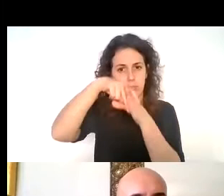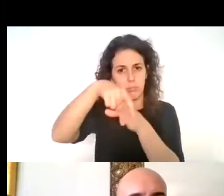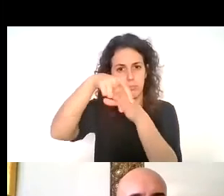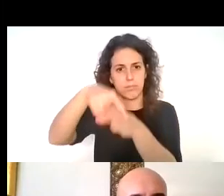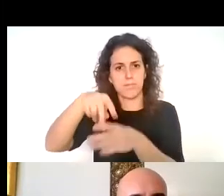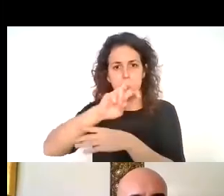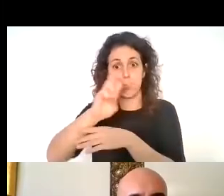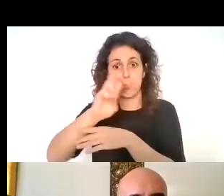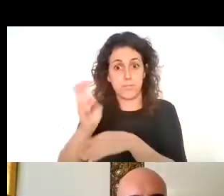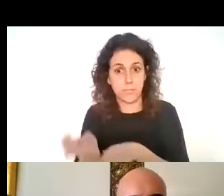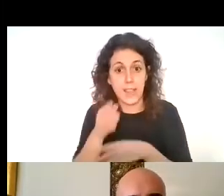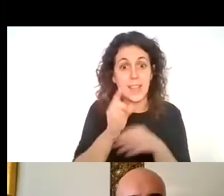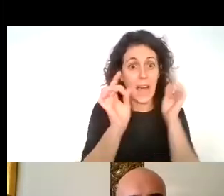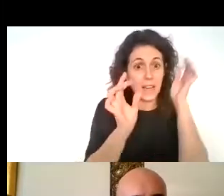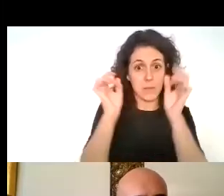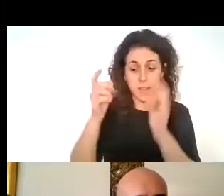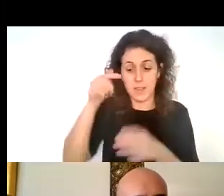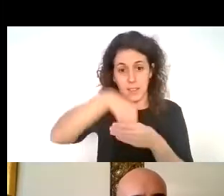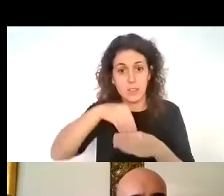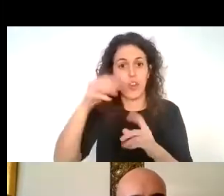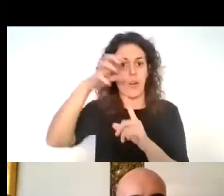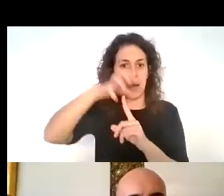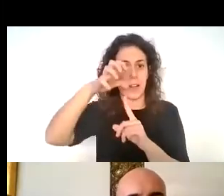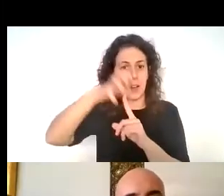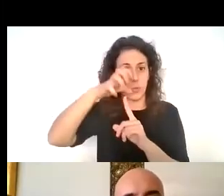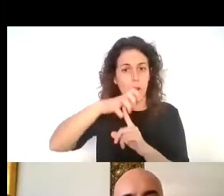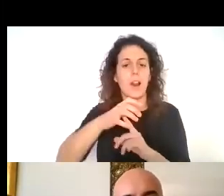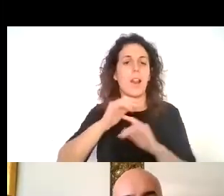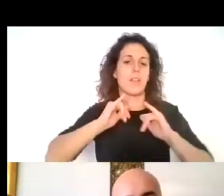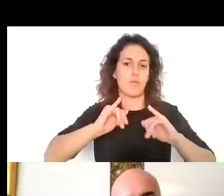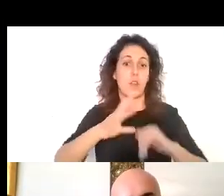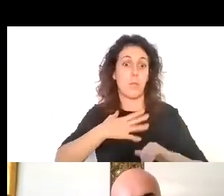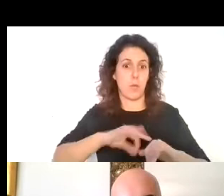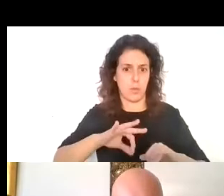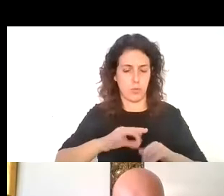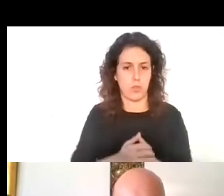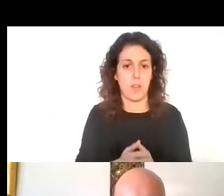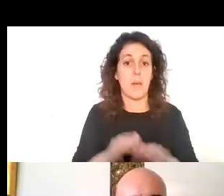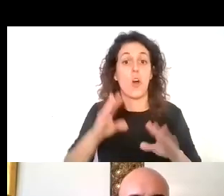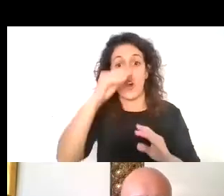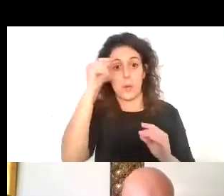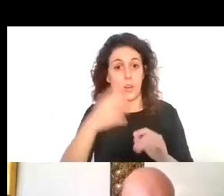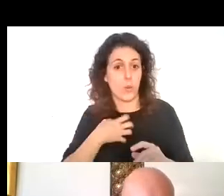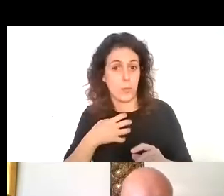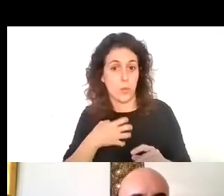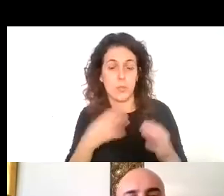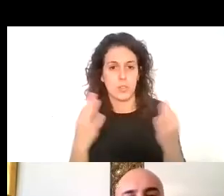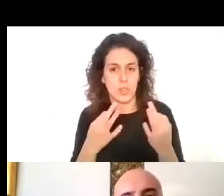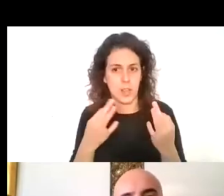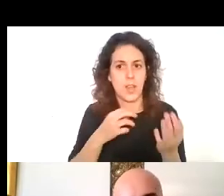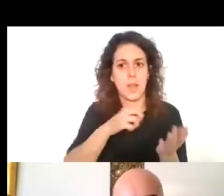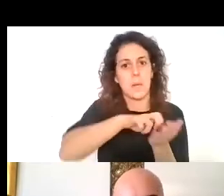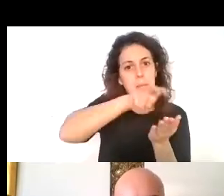atractivos y actividades que podemos realizar en el Parque Natural de la Serra Gelada. Sin olvidar que la Bahía del Albir, el Paseo de las